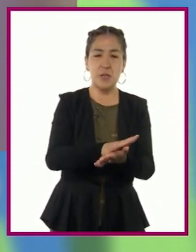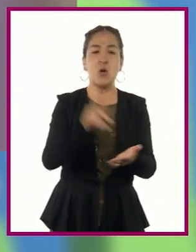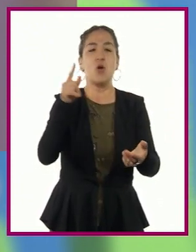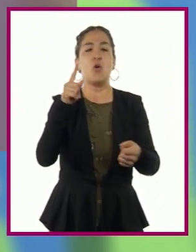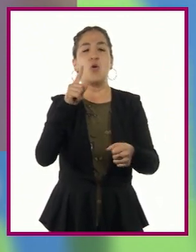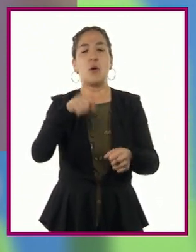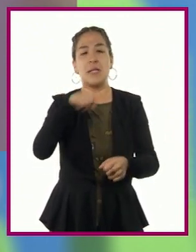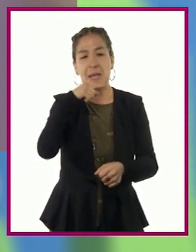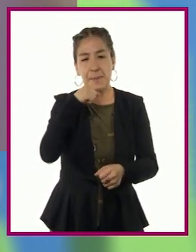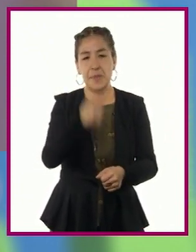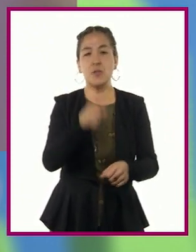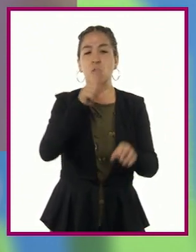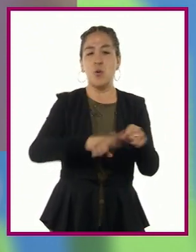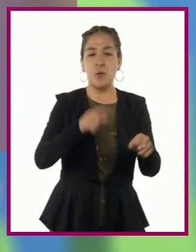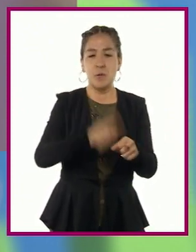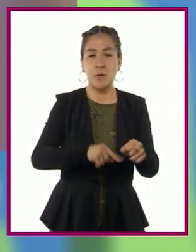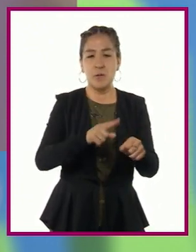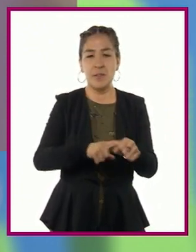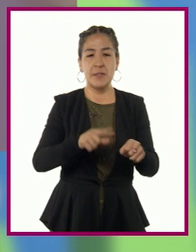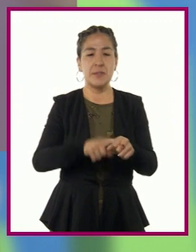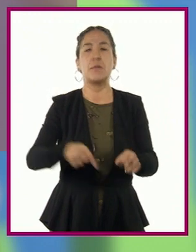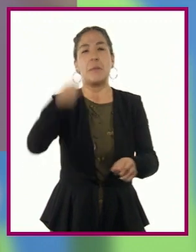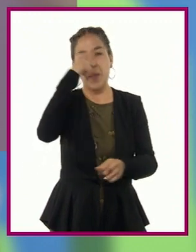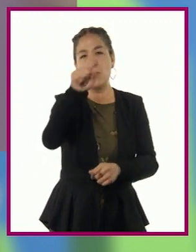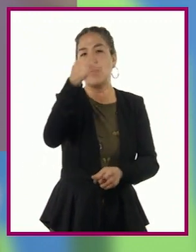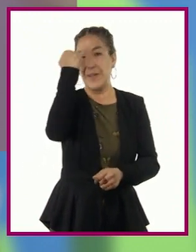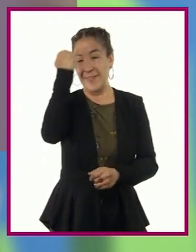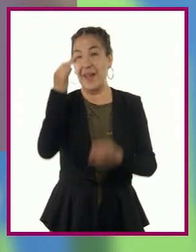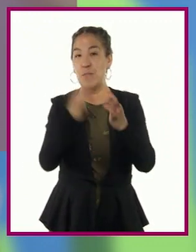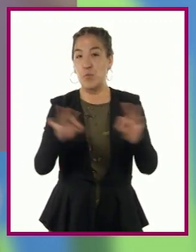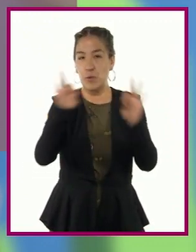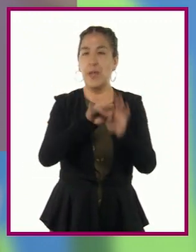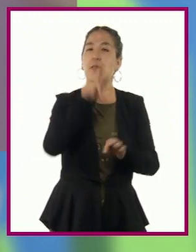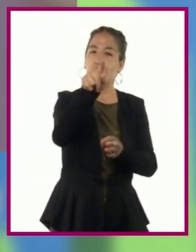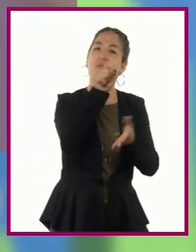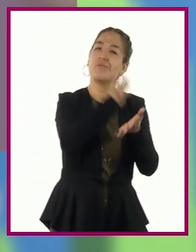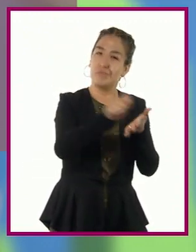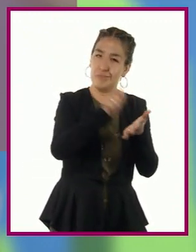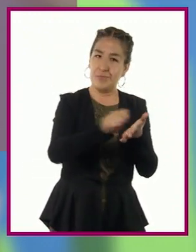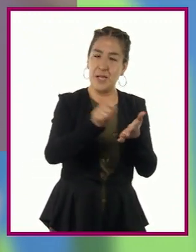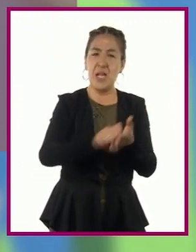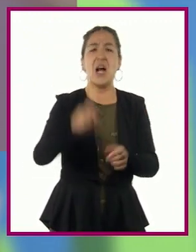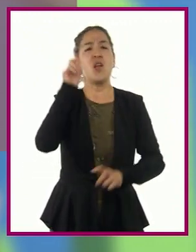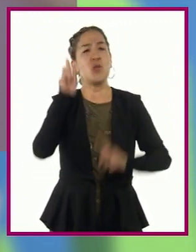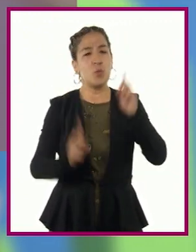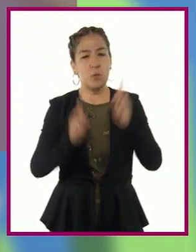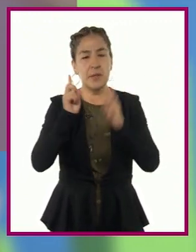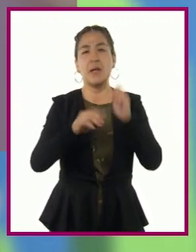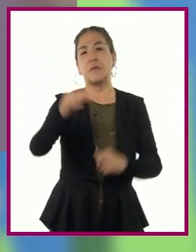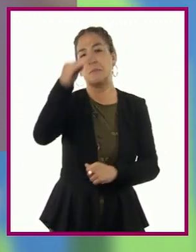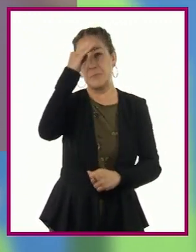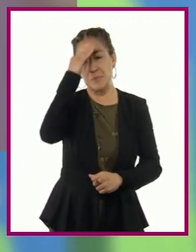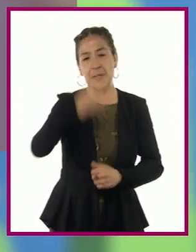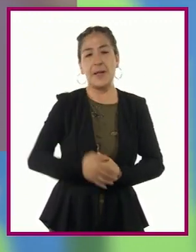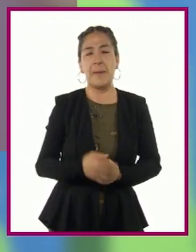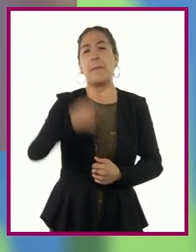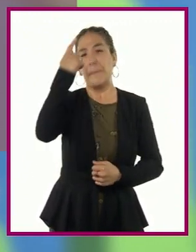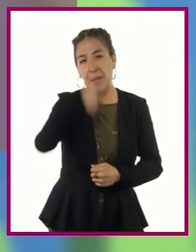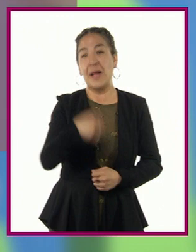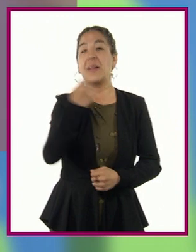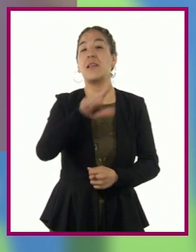o bolígrafo y colores para registrar las ideas principales, así como dudas y reflexiones, para